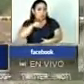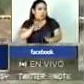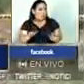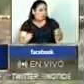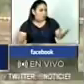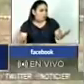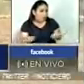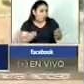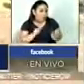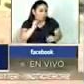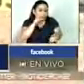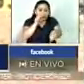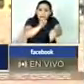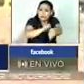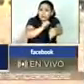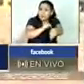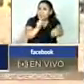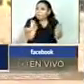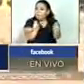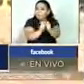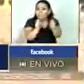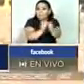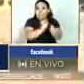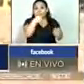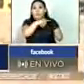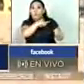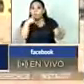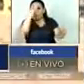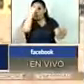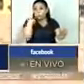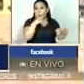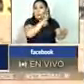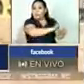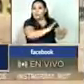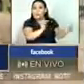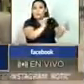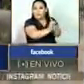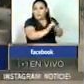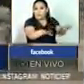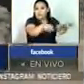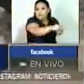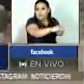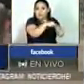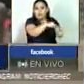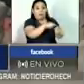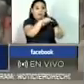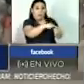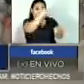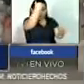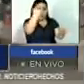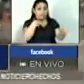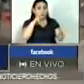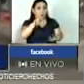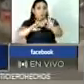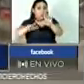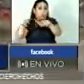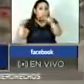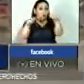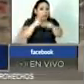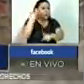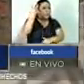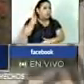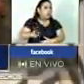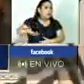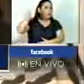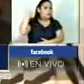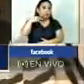Serpas, el momento en el que asesinó a su compañera de vida, Saray Ramírez Campos, de 28 años de edad, el pasado viernes en